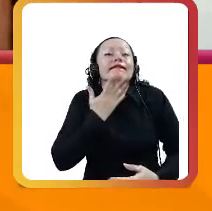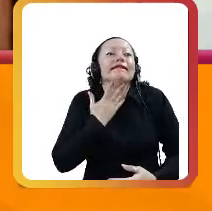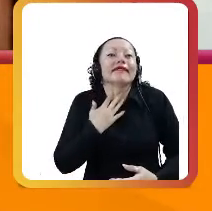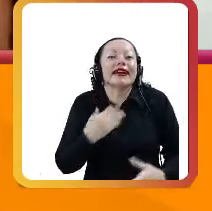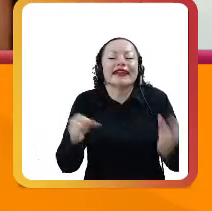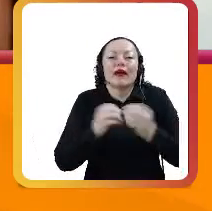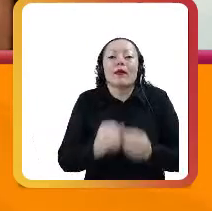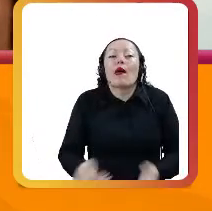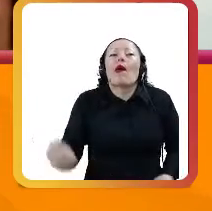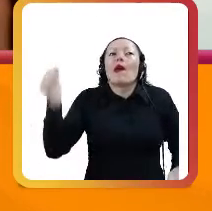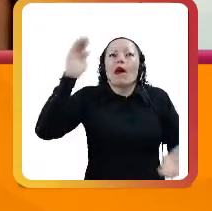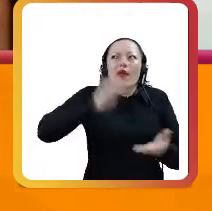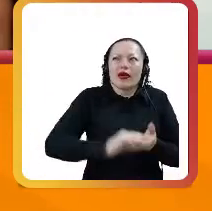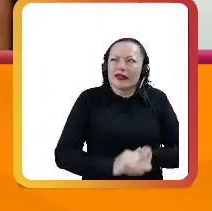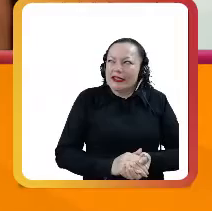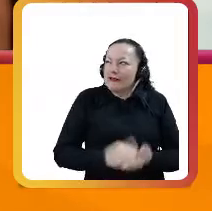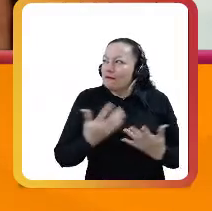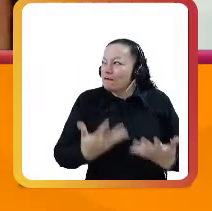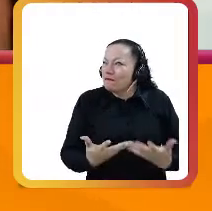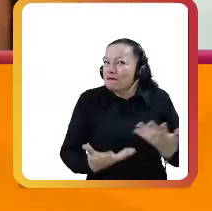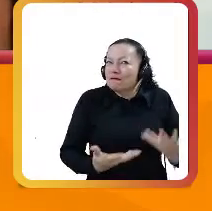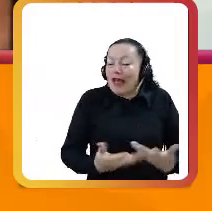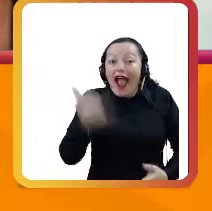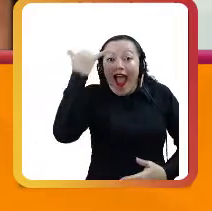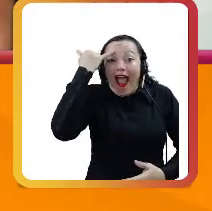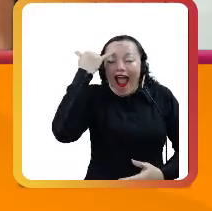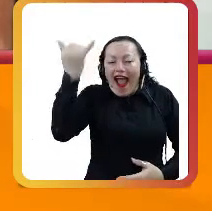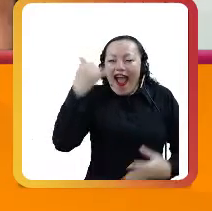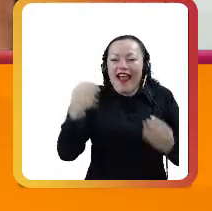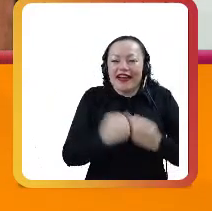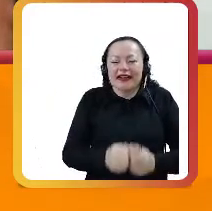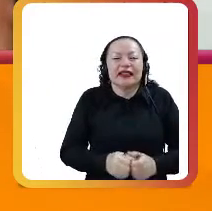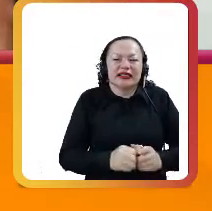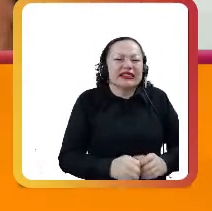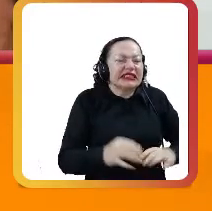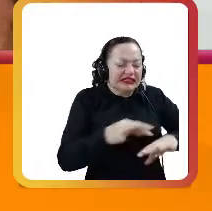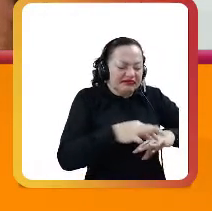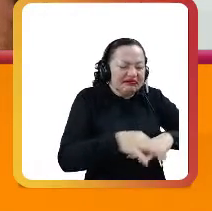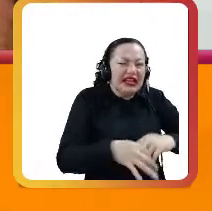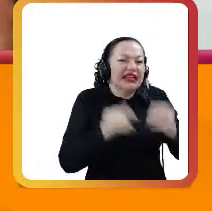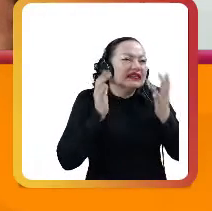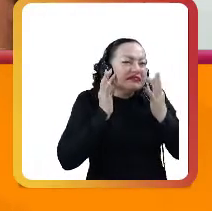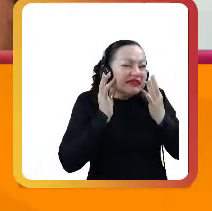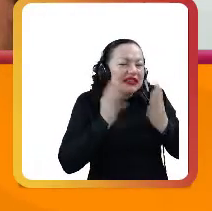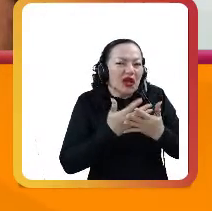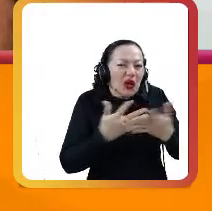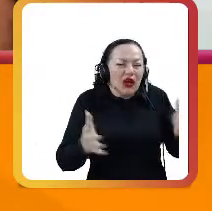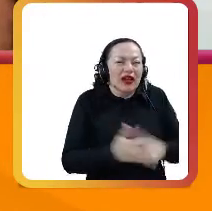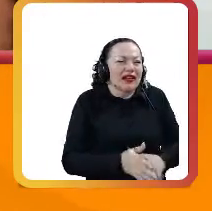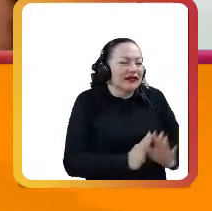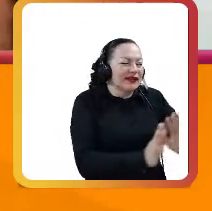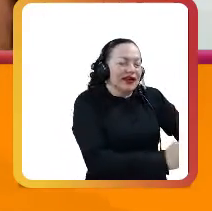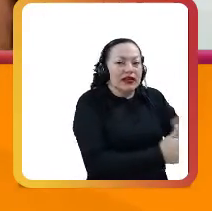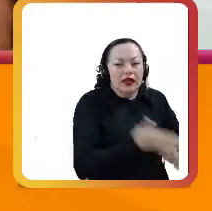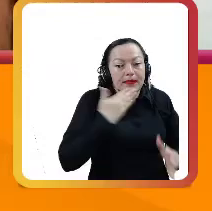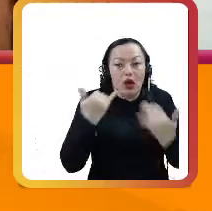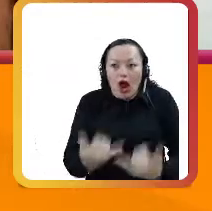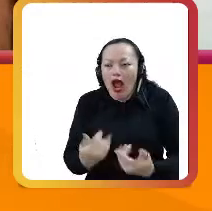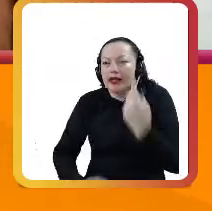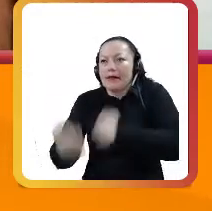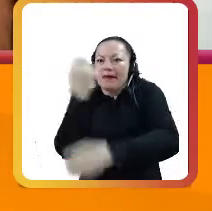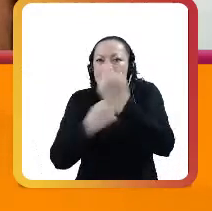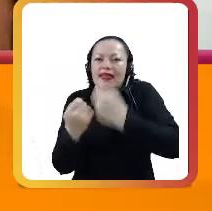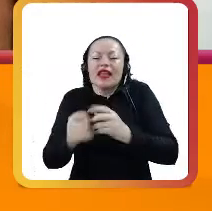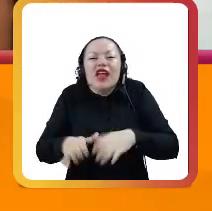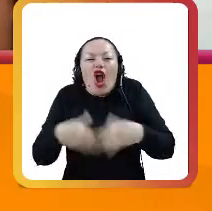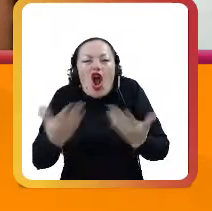se reactivó con otras cosas. Dejó el tema de la joyería y el acero a un ladito y dijo, vamos a vender lo que se está vendiendo en este momento, lo que se